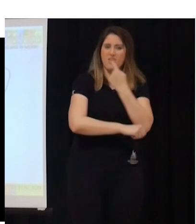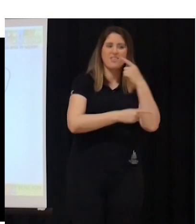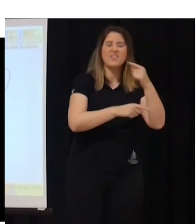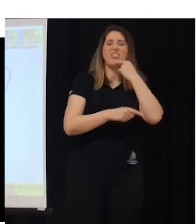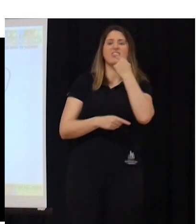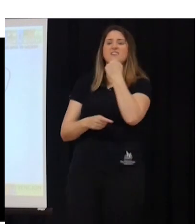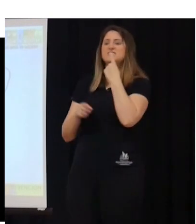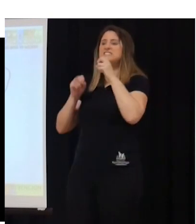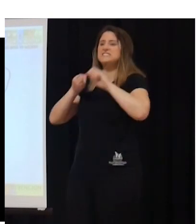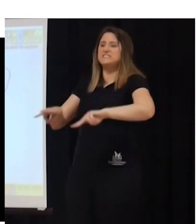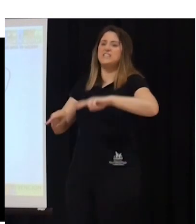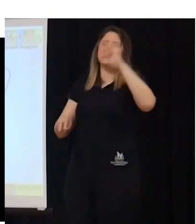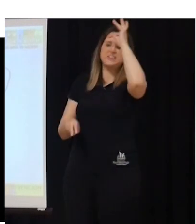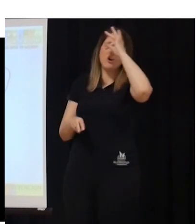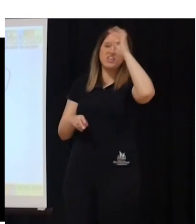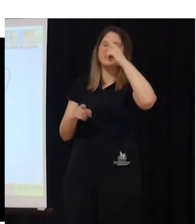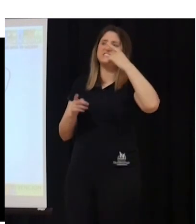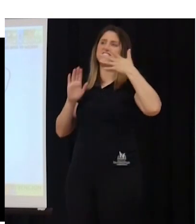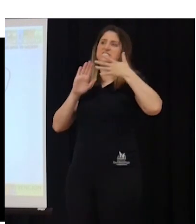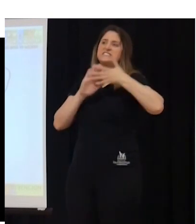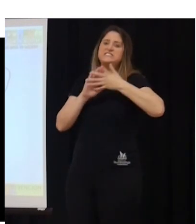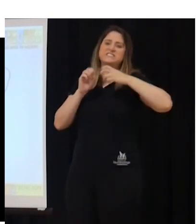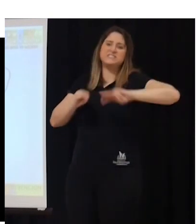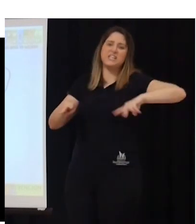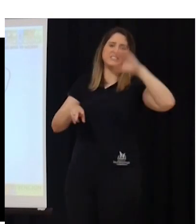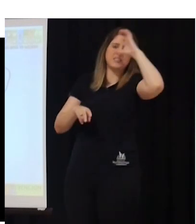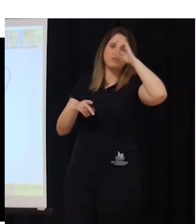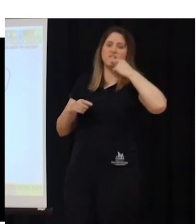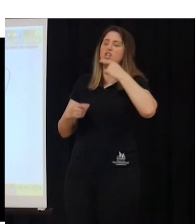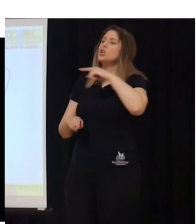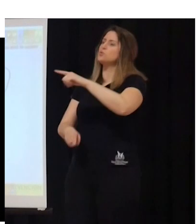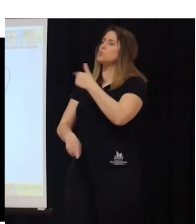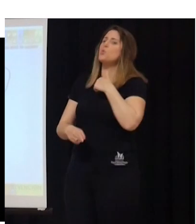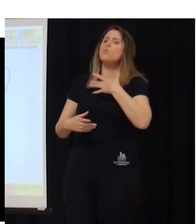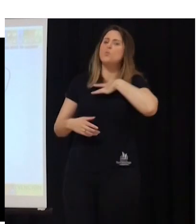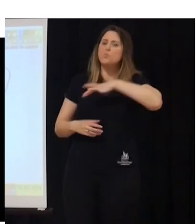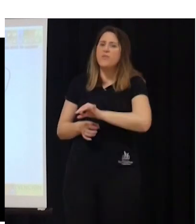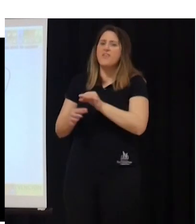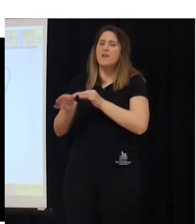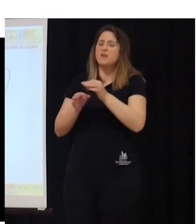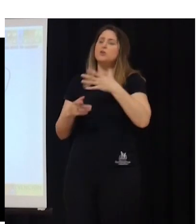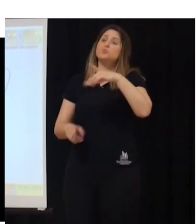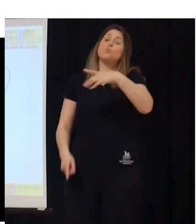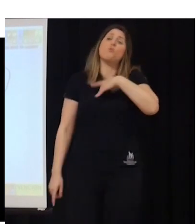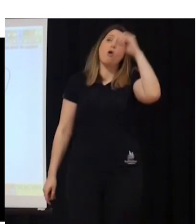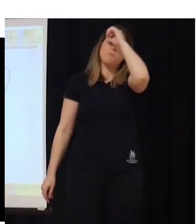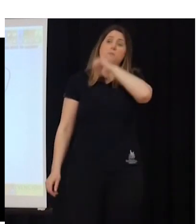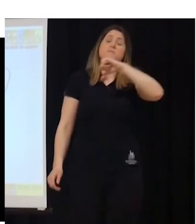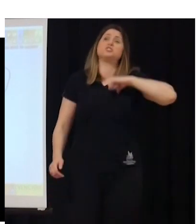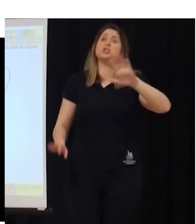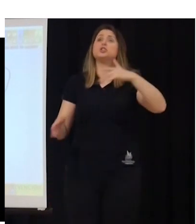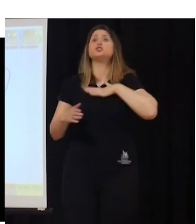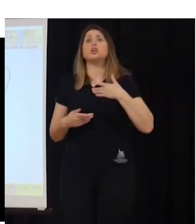sin ningún tipo de razonamiento científico. Uno en esta vida puede tener su planteamiento personal y